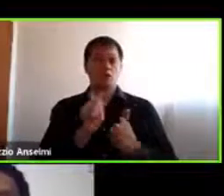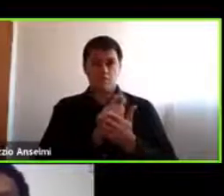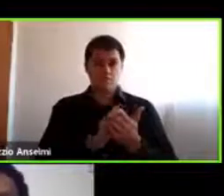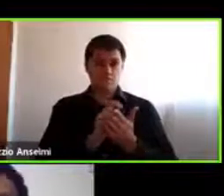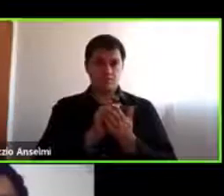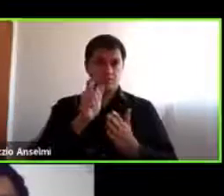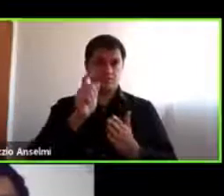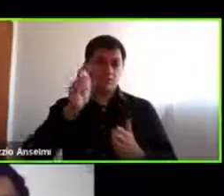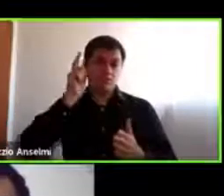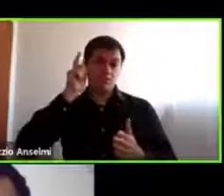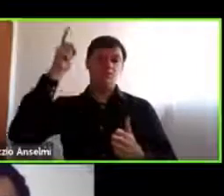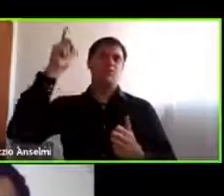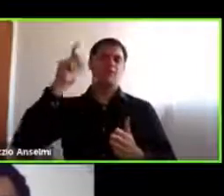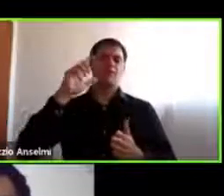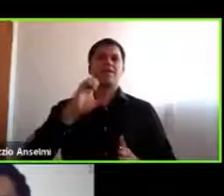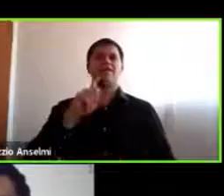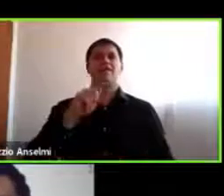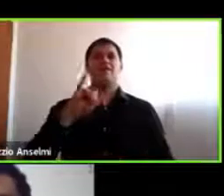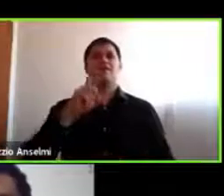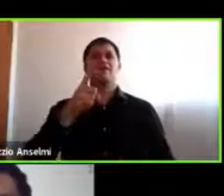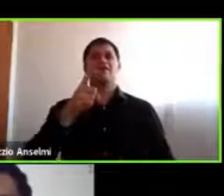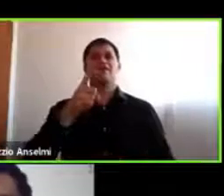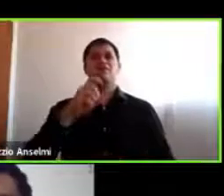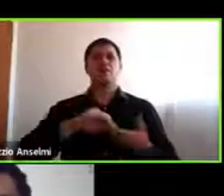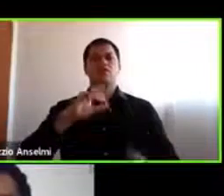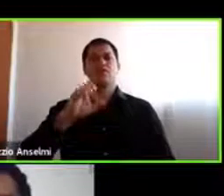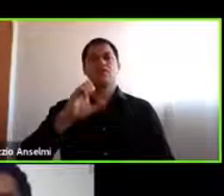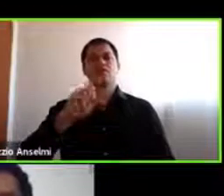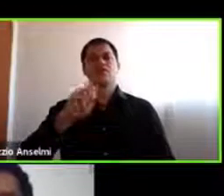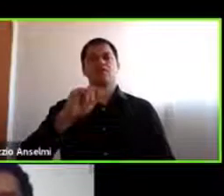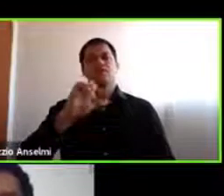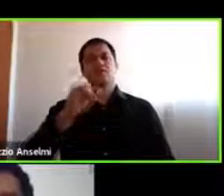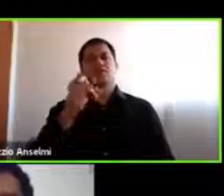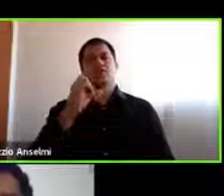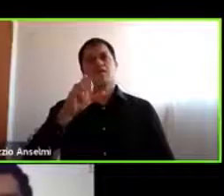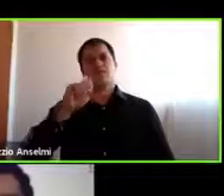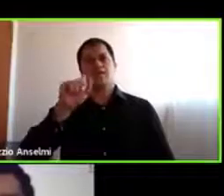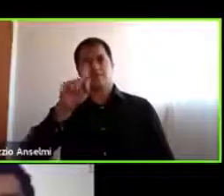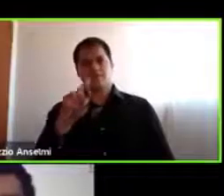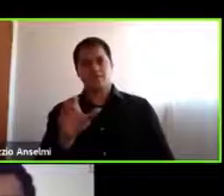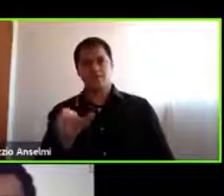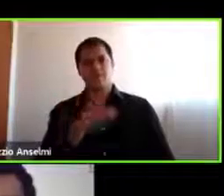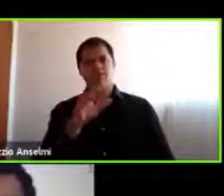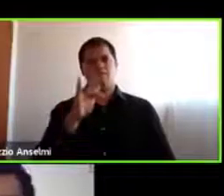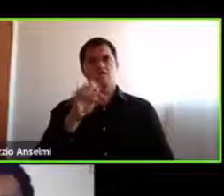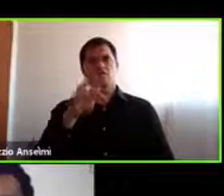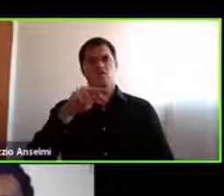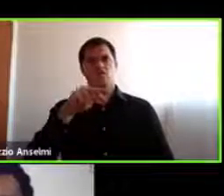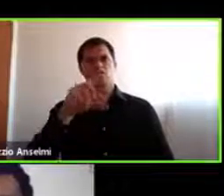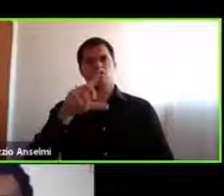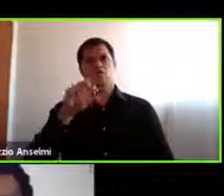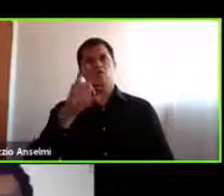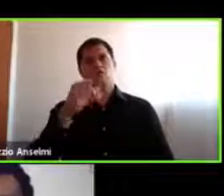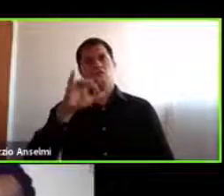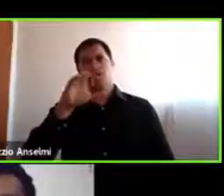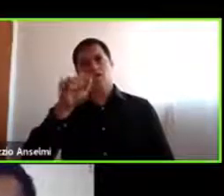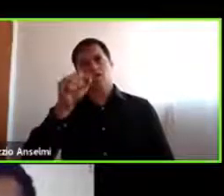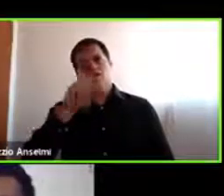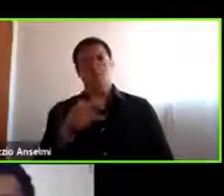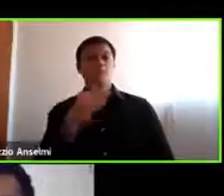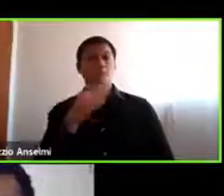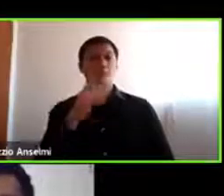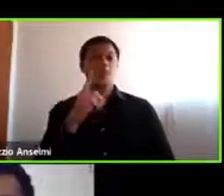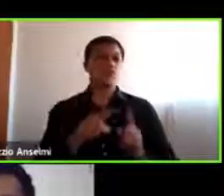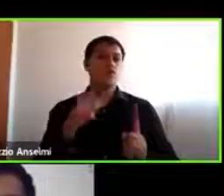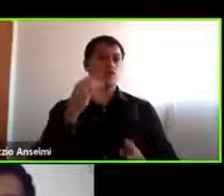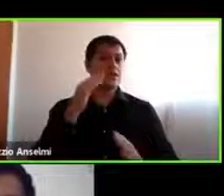denominación y también de manera muy especial hicimos esta investigación acá en Chile con niños con retraso lector que son estos niños que además de tener un